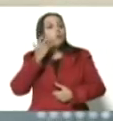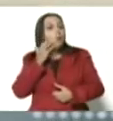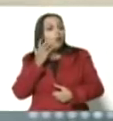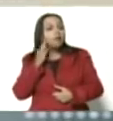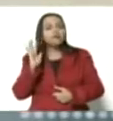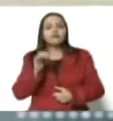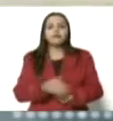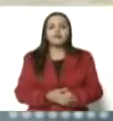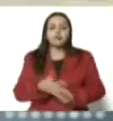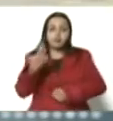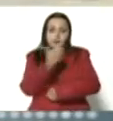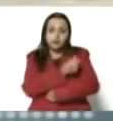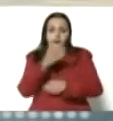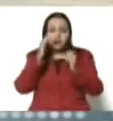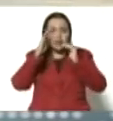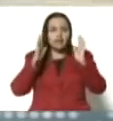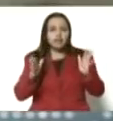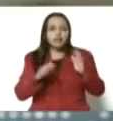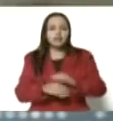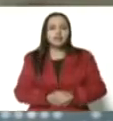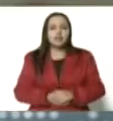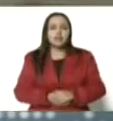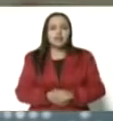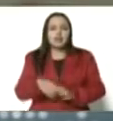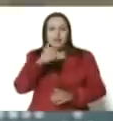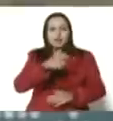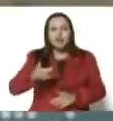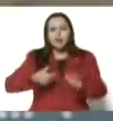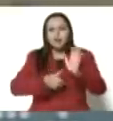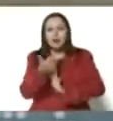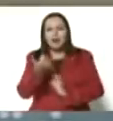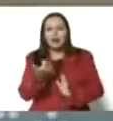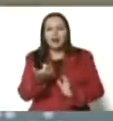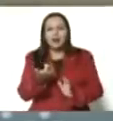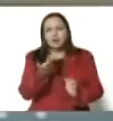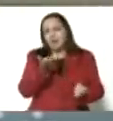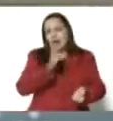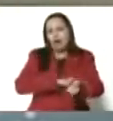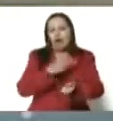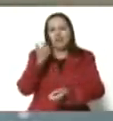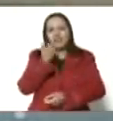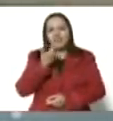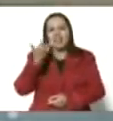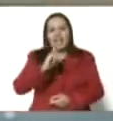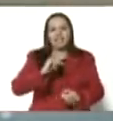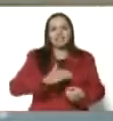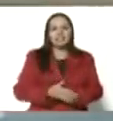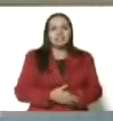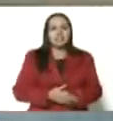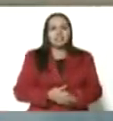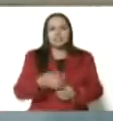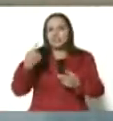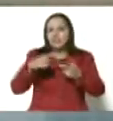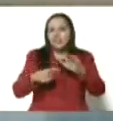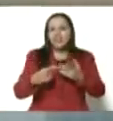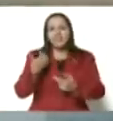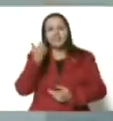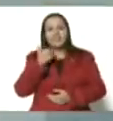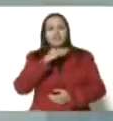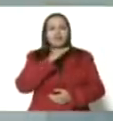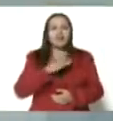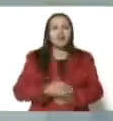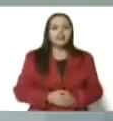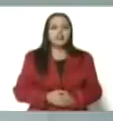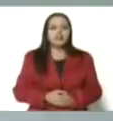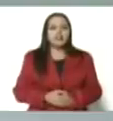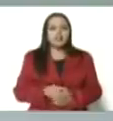que va a atender los casos más agravados de pacientes con comorbilidades. Es una vacuna que busca